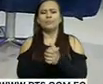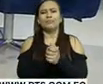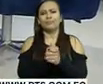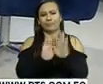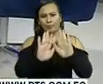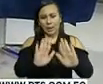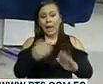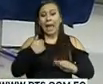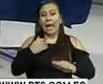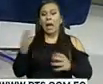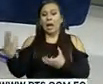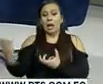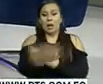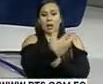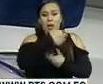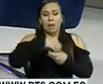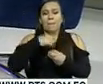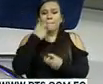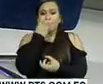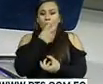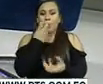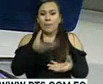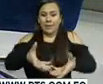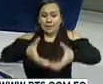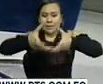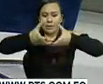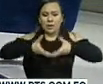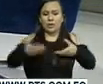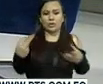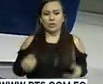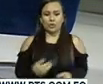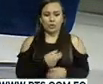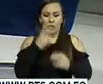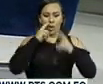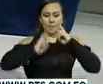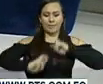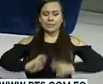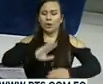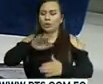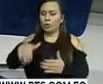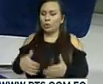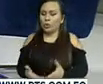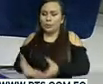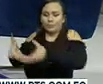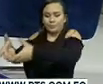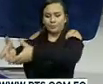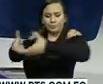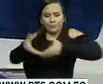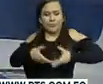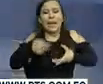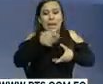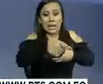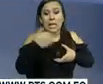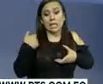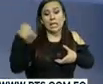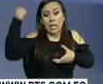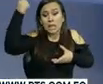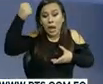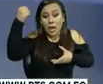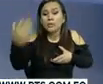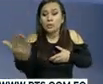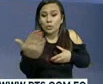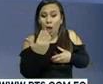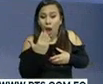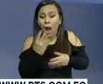receptar las pruebas de cargo estamos entonces investigativas de descarga también las de descargo él ya tiene el derecho al debido proceso